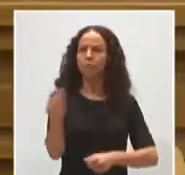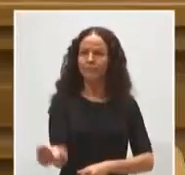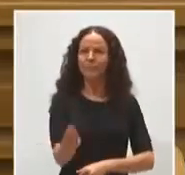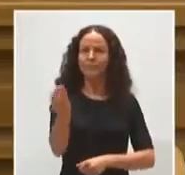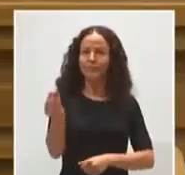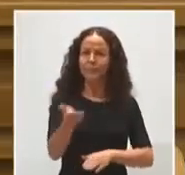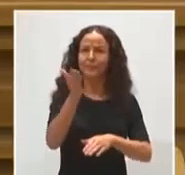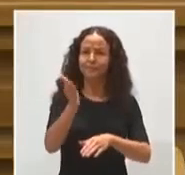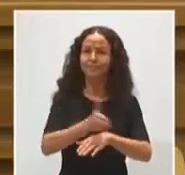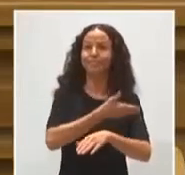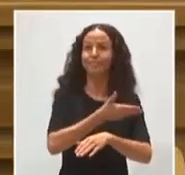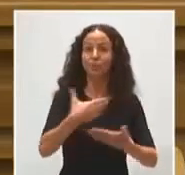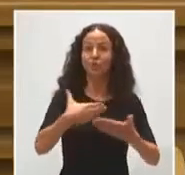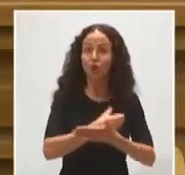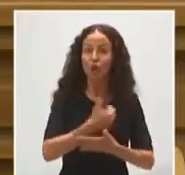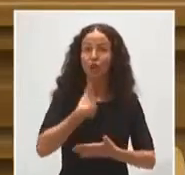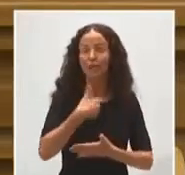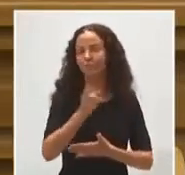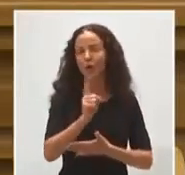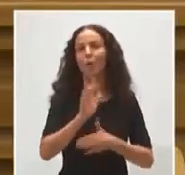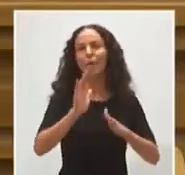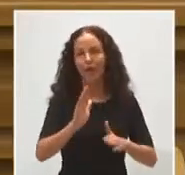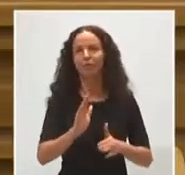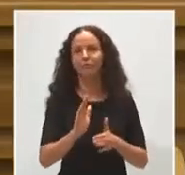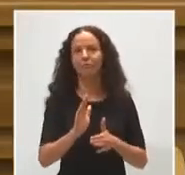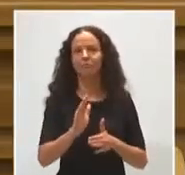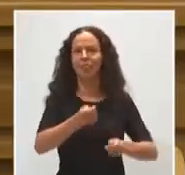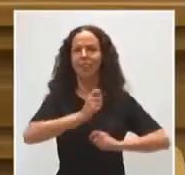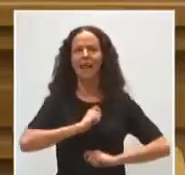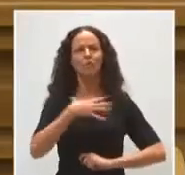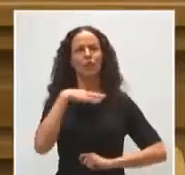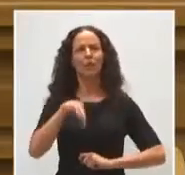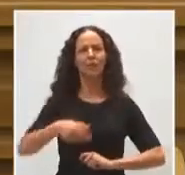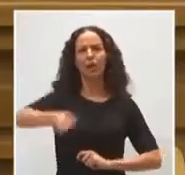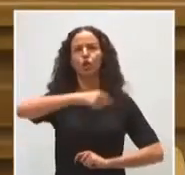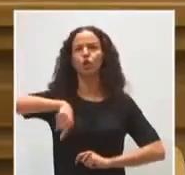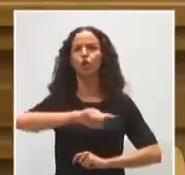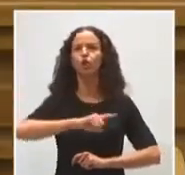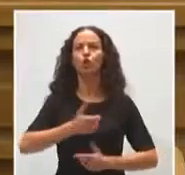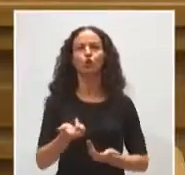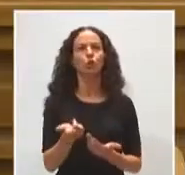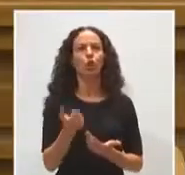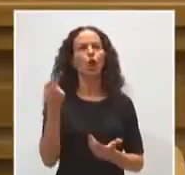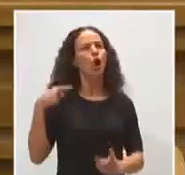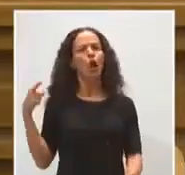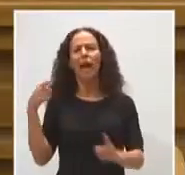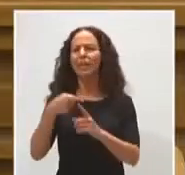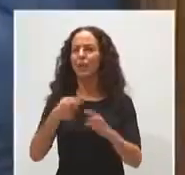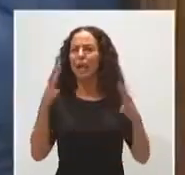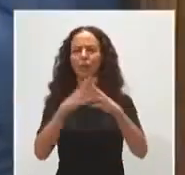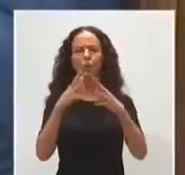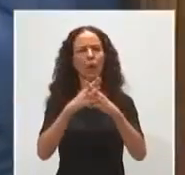realmente nos tiene que dar la posibilidad de reencontrarnos con los grandes objetivos estructurales